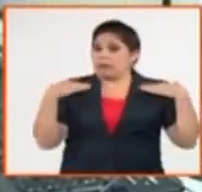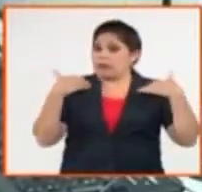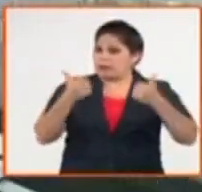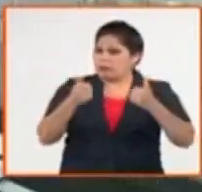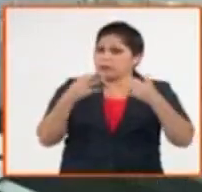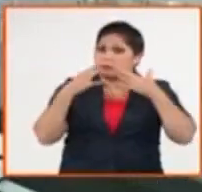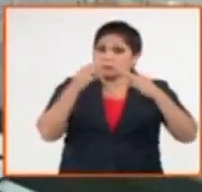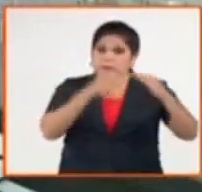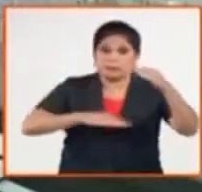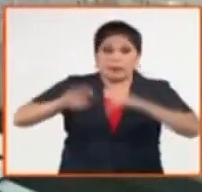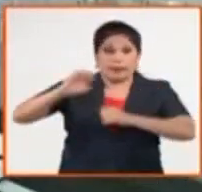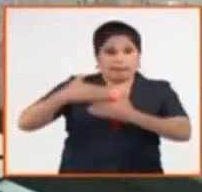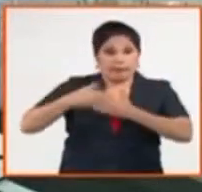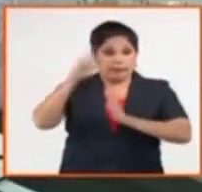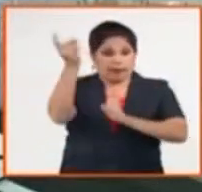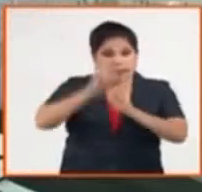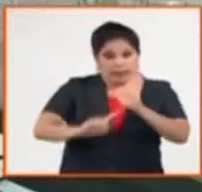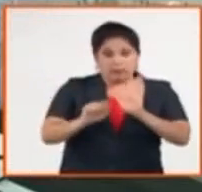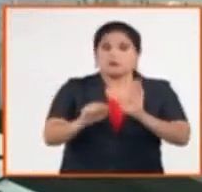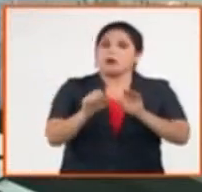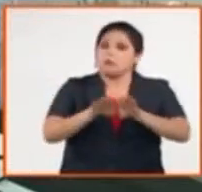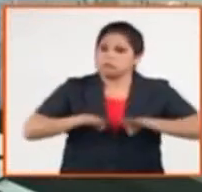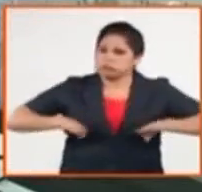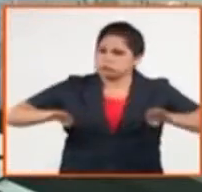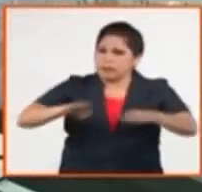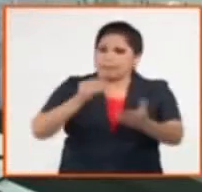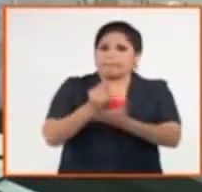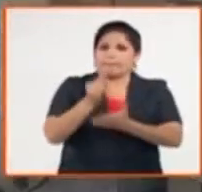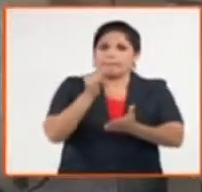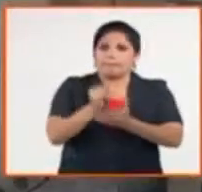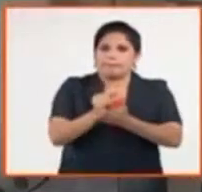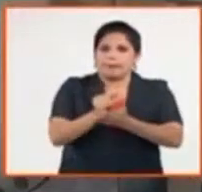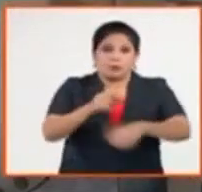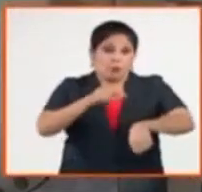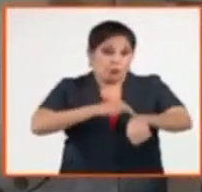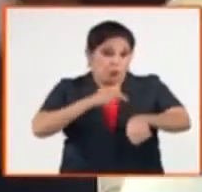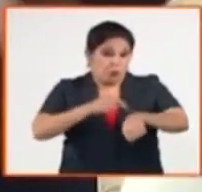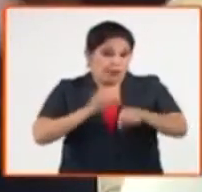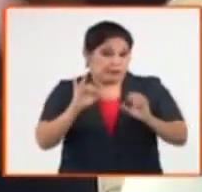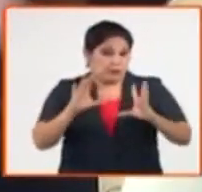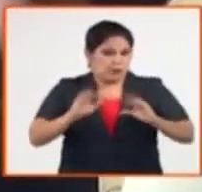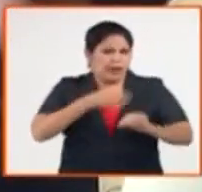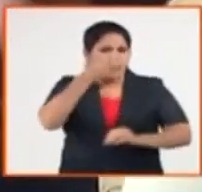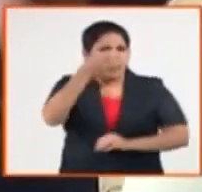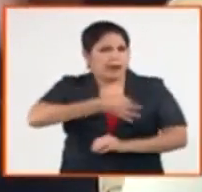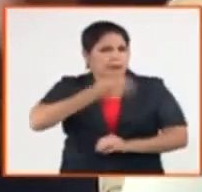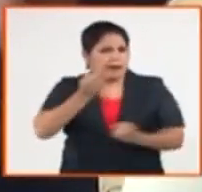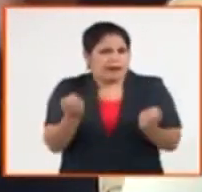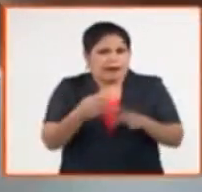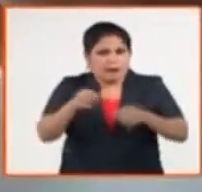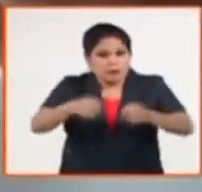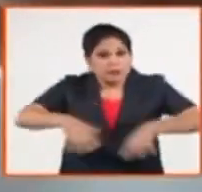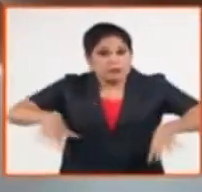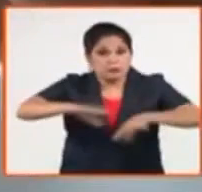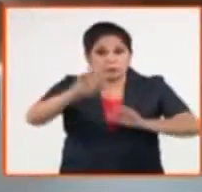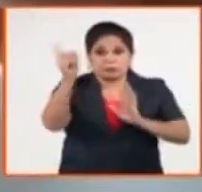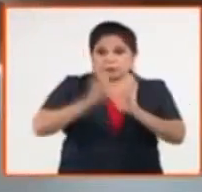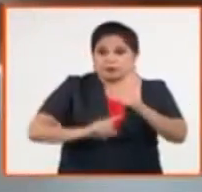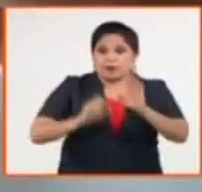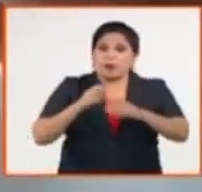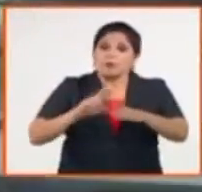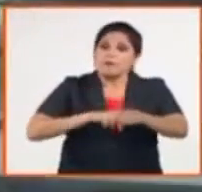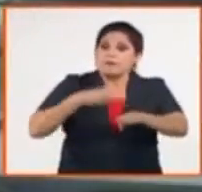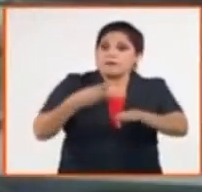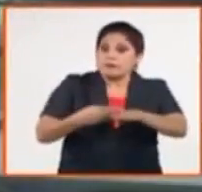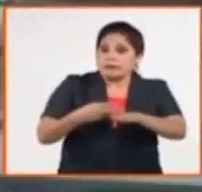de la Unión Eléctrica comparecerán este miércoles en la mesa redonda para ampliar detalles sobre la actual situación y perspectivas de la